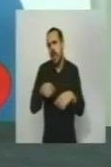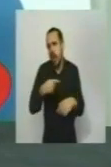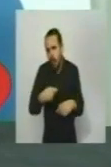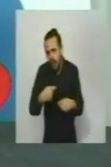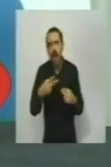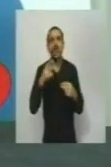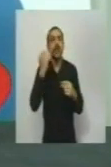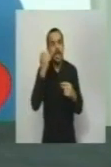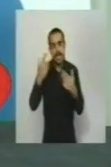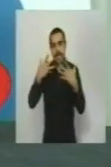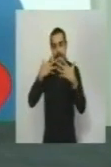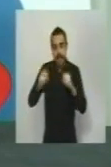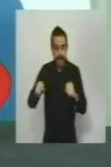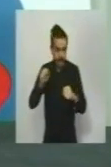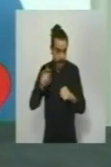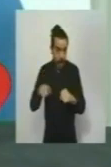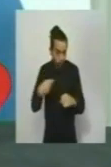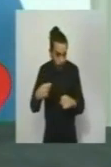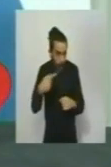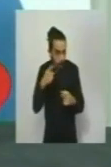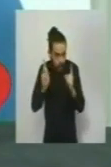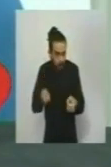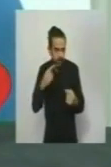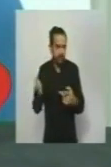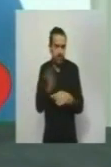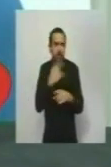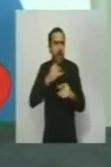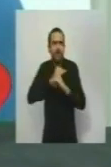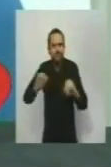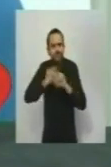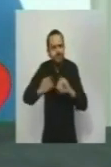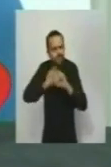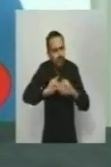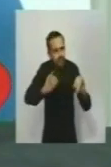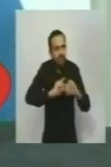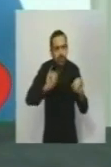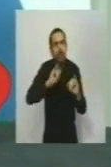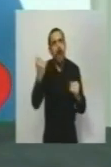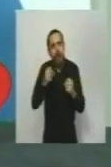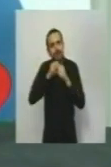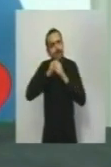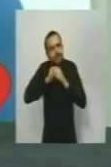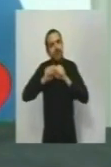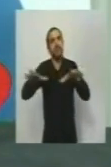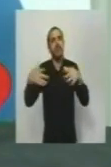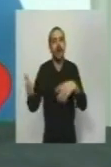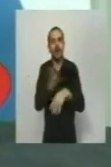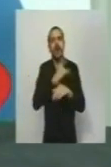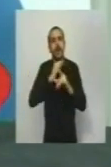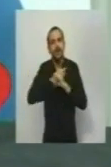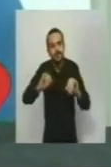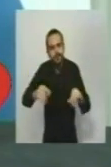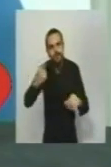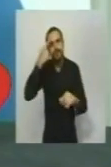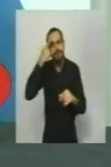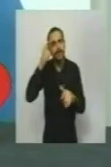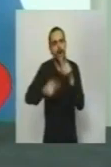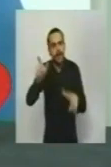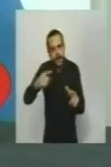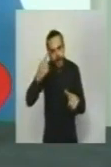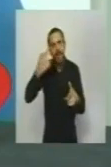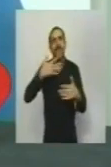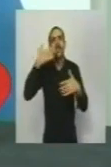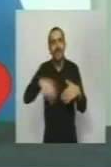jubilados para transferir información, para generar conciencia y fundamentalmente para que todos y cada uno de nuestros jubilados